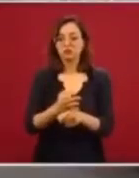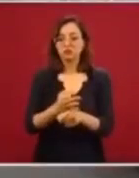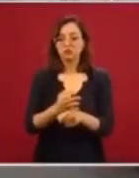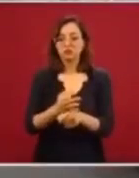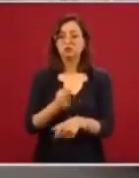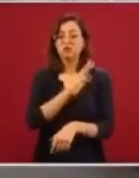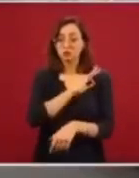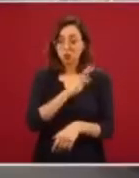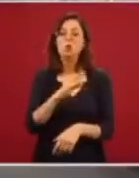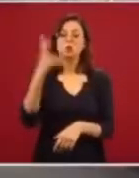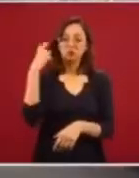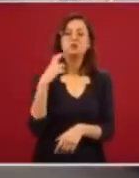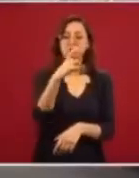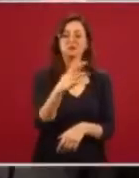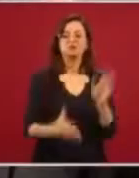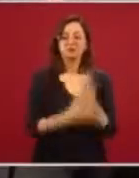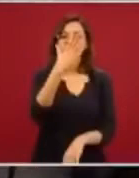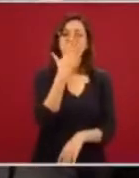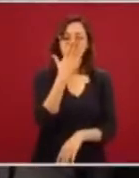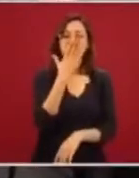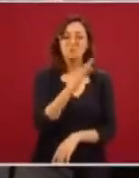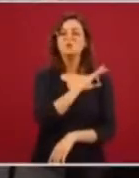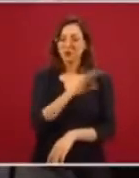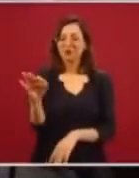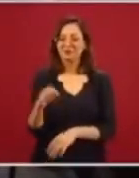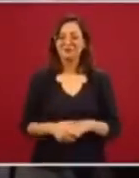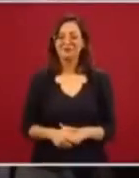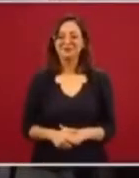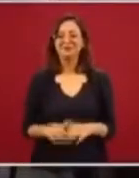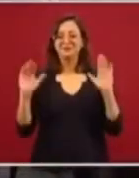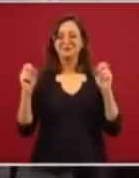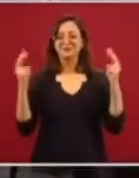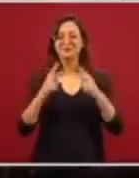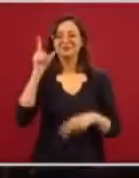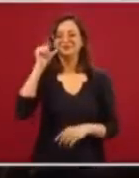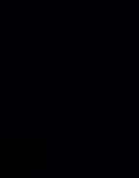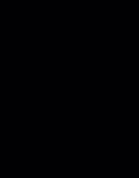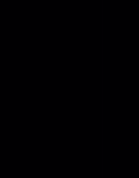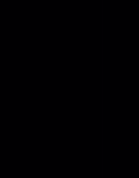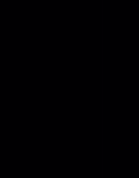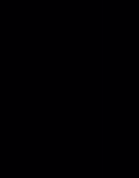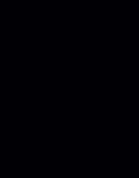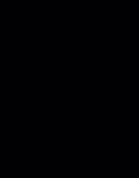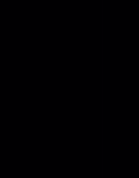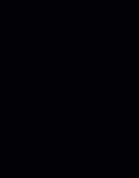ir a Sonora. Bueno, nos vemos mañana. Muchas gracias.